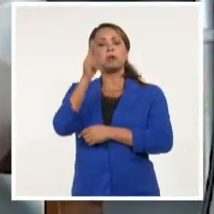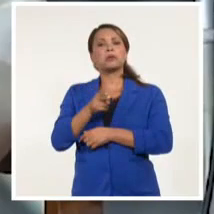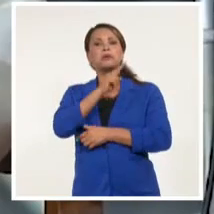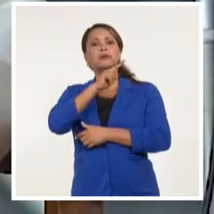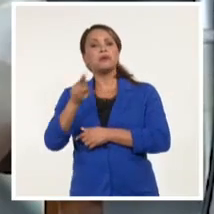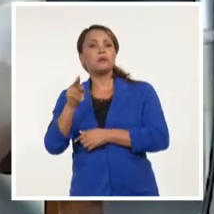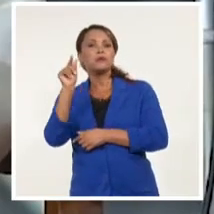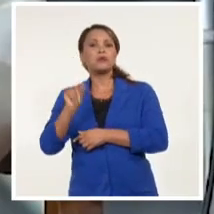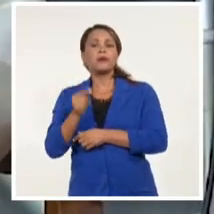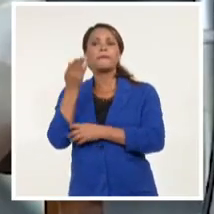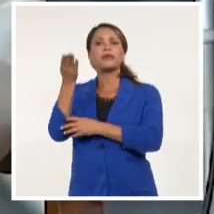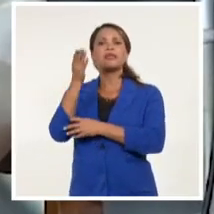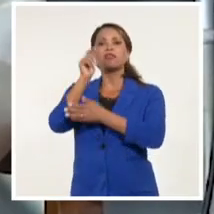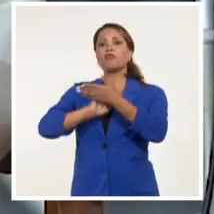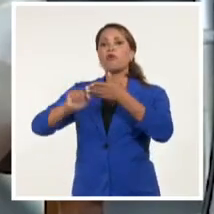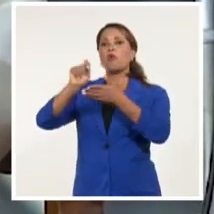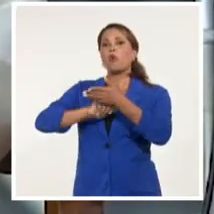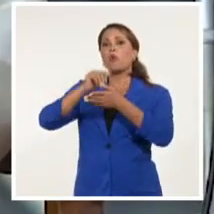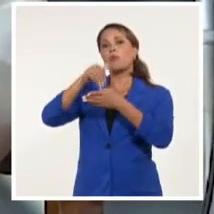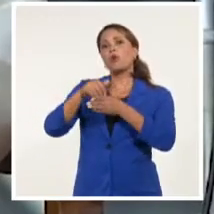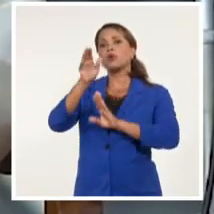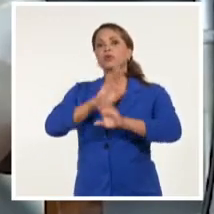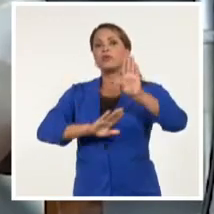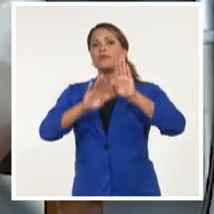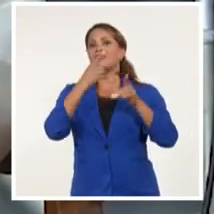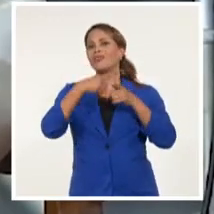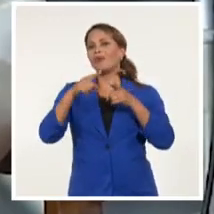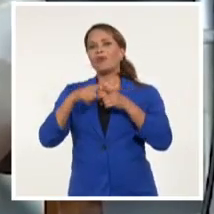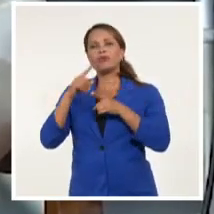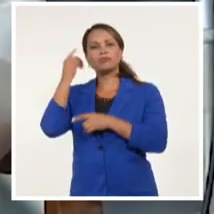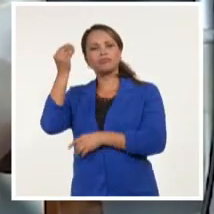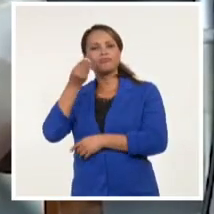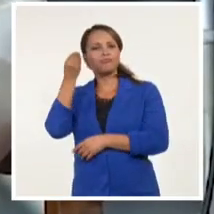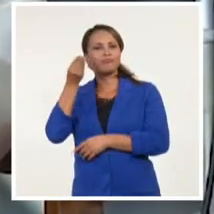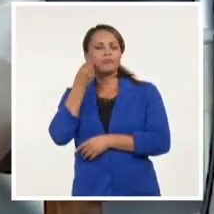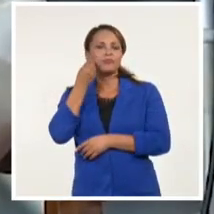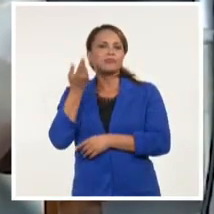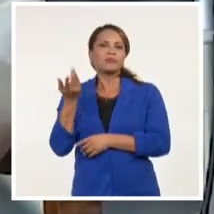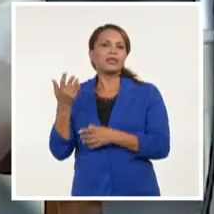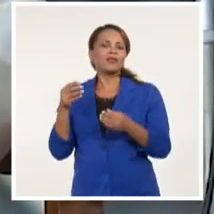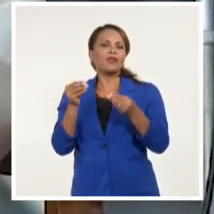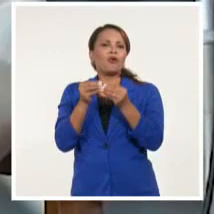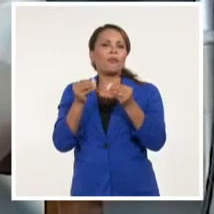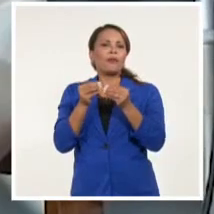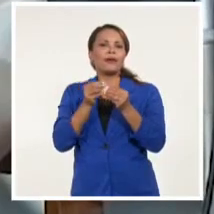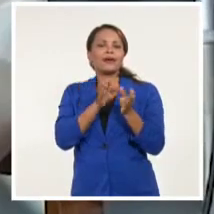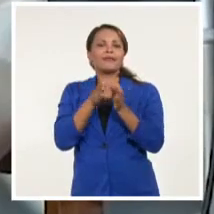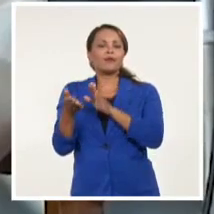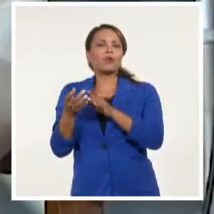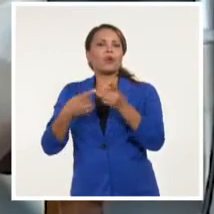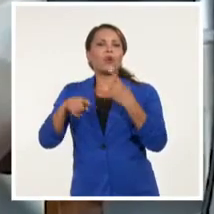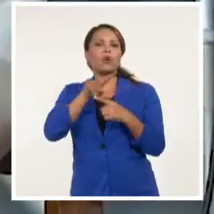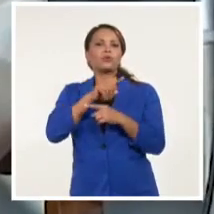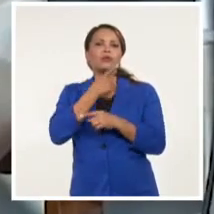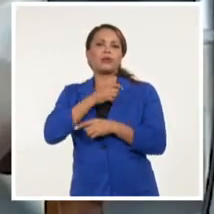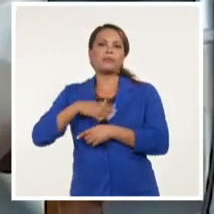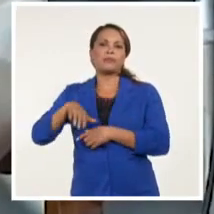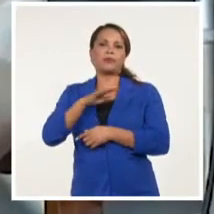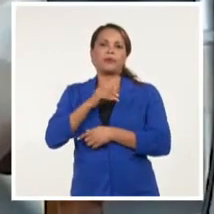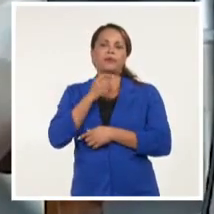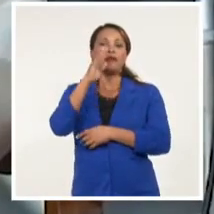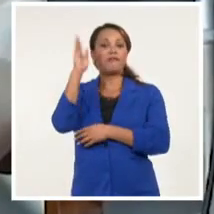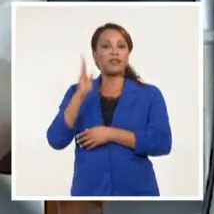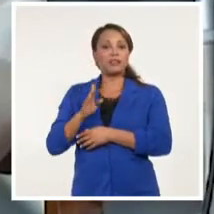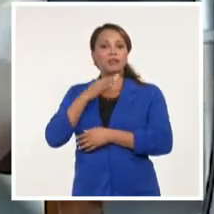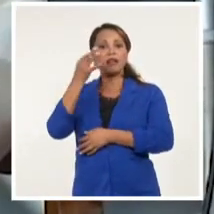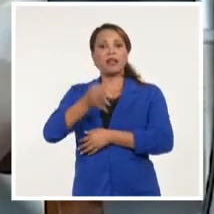supuestamente están pidiendo votos o defienden temas que consideran alineados a la izquierda. Brasil registró